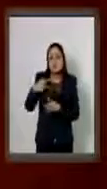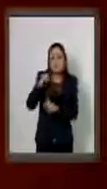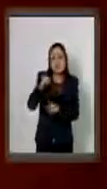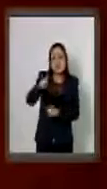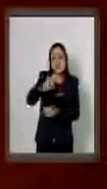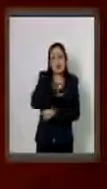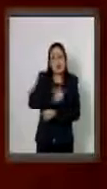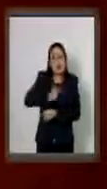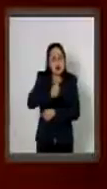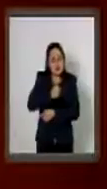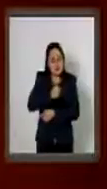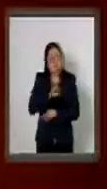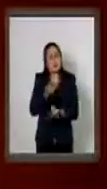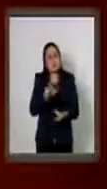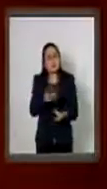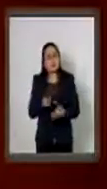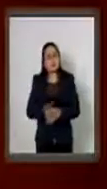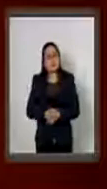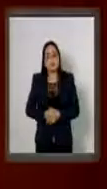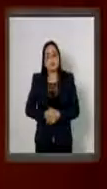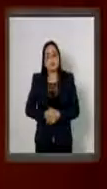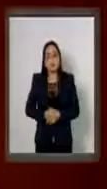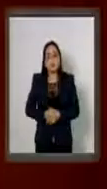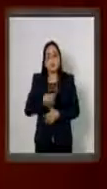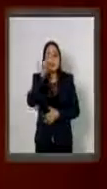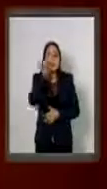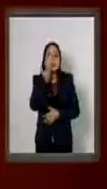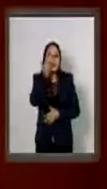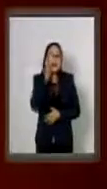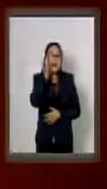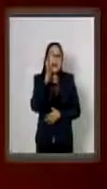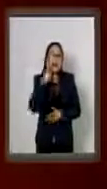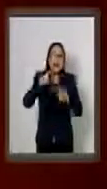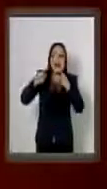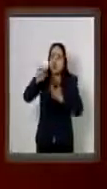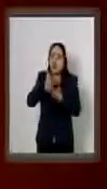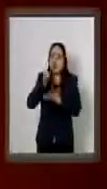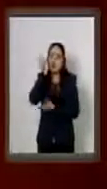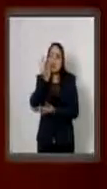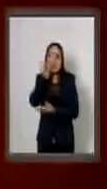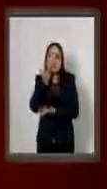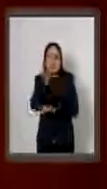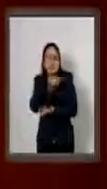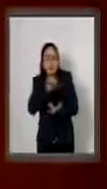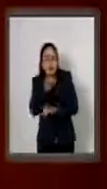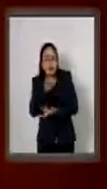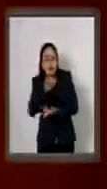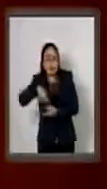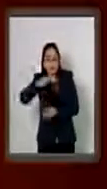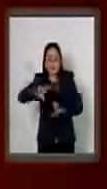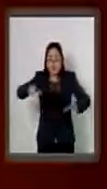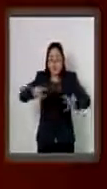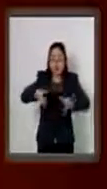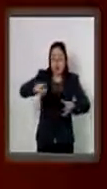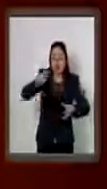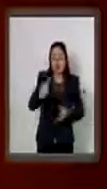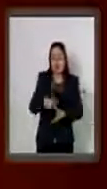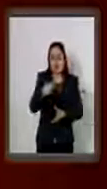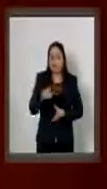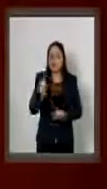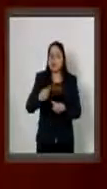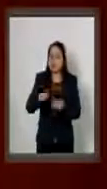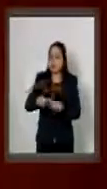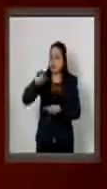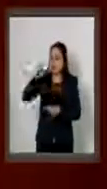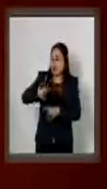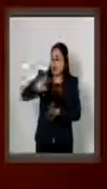Lamentamos profundamente la simulación de diálogo de la que fueron objeto quienes